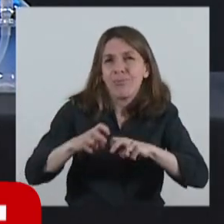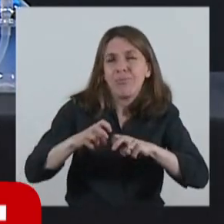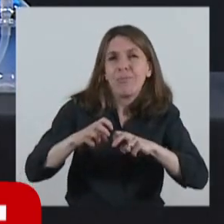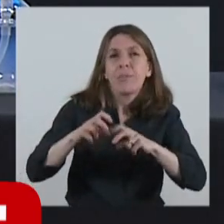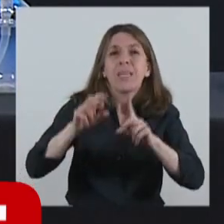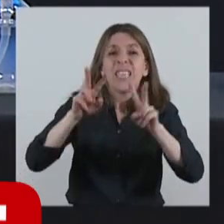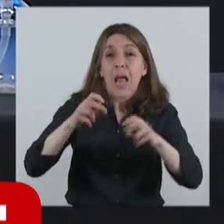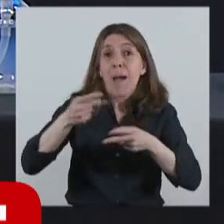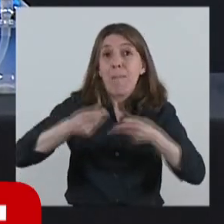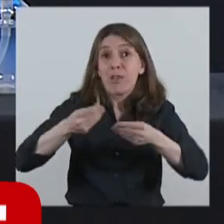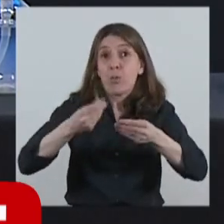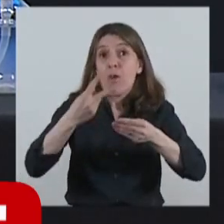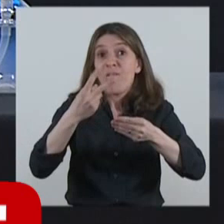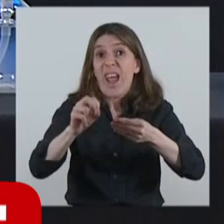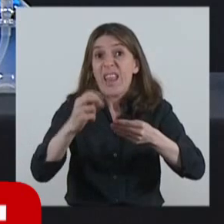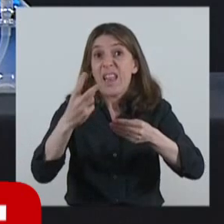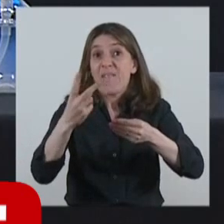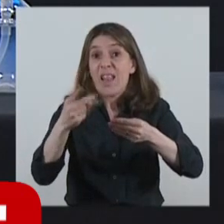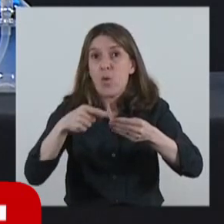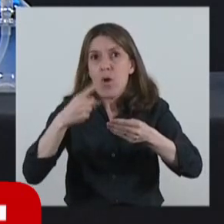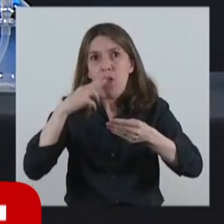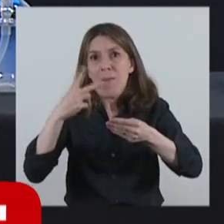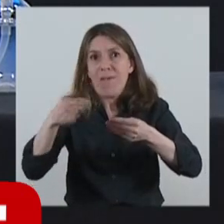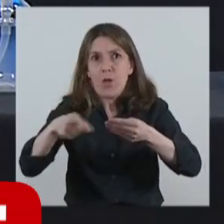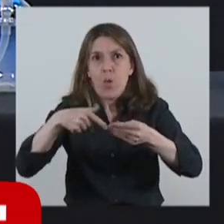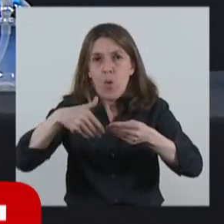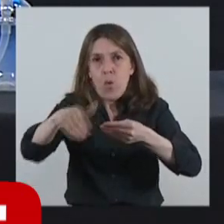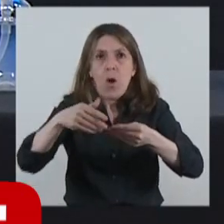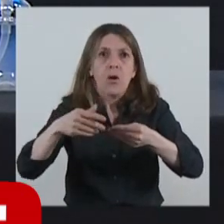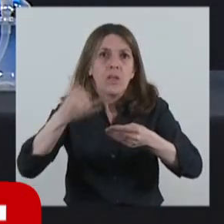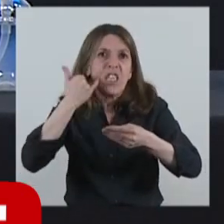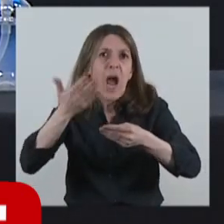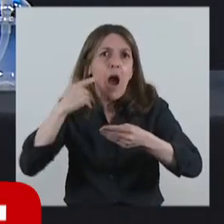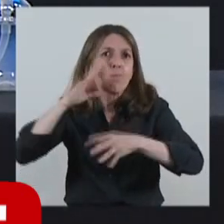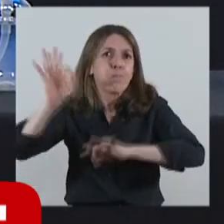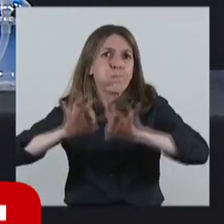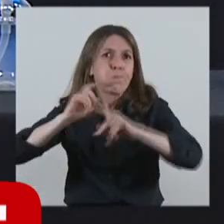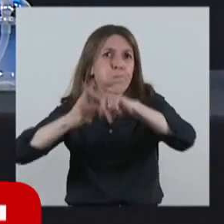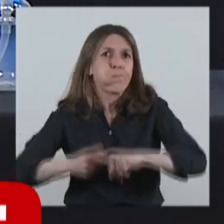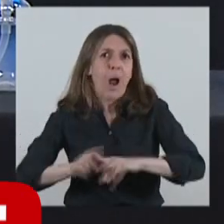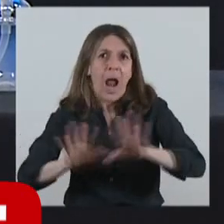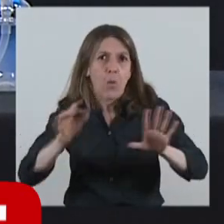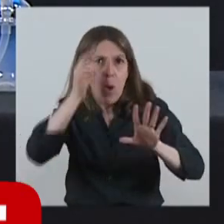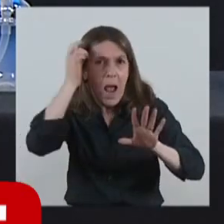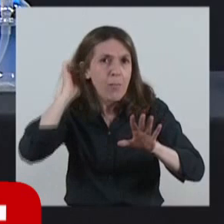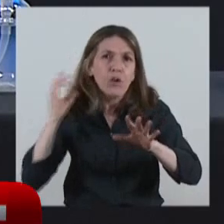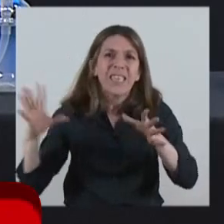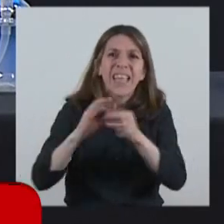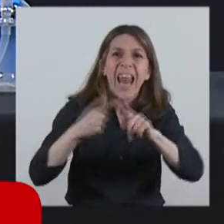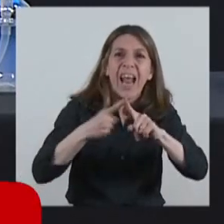presupuesto 2021, el impacto fiscal no es significativo. Esto está alineado con los